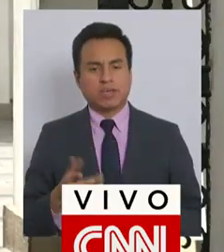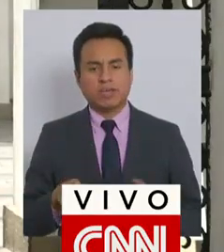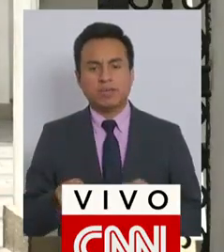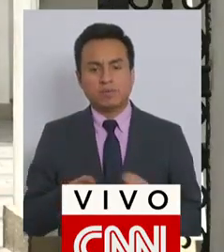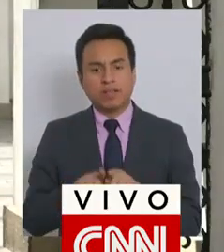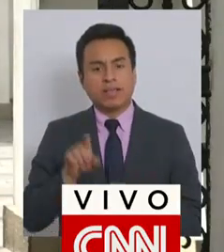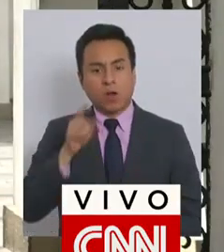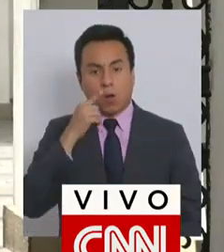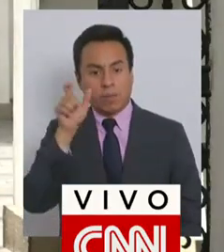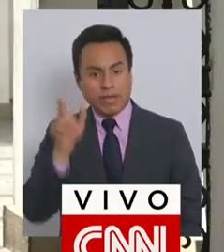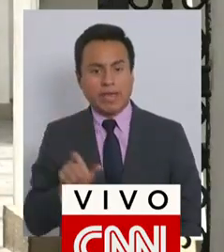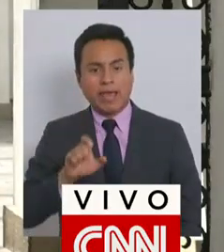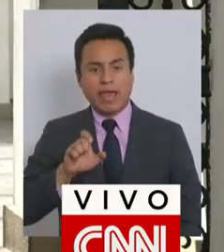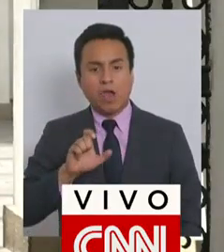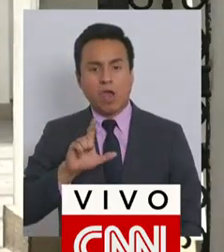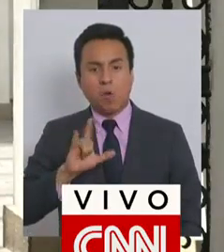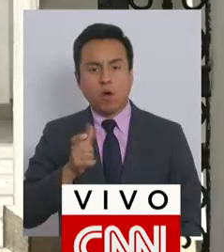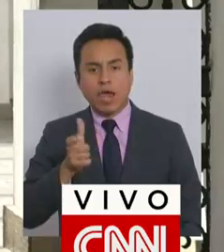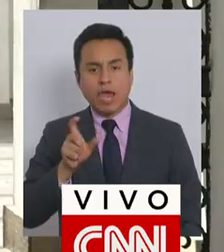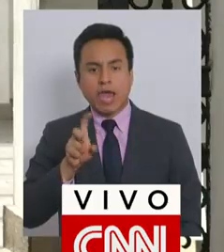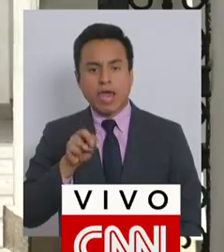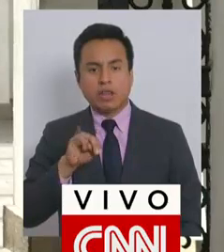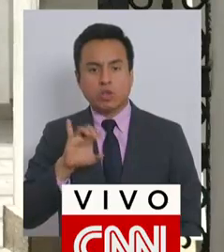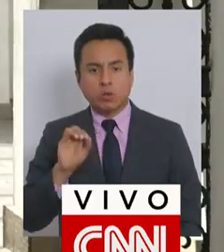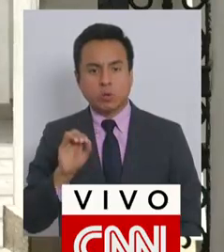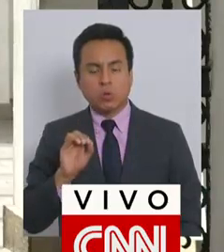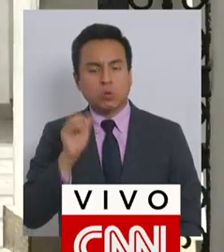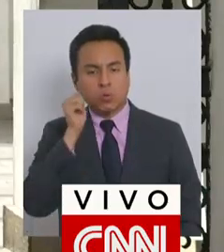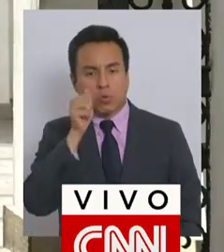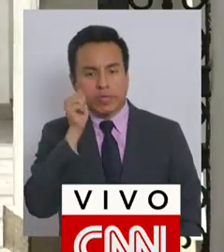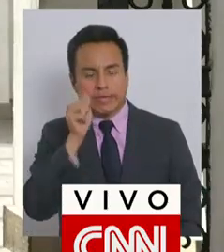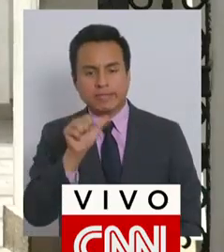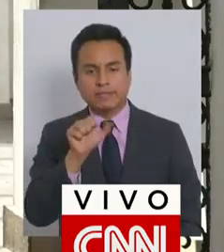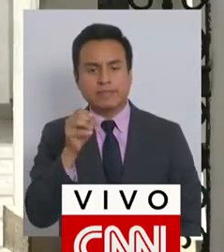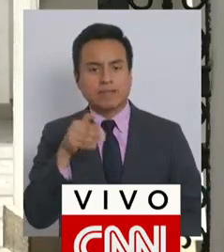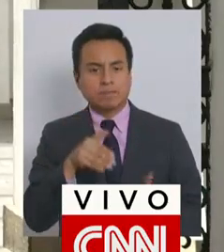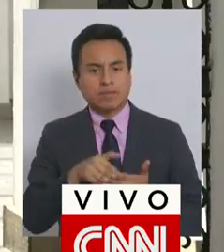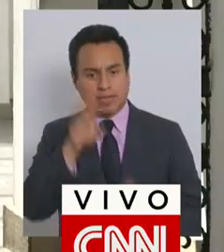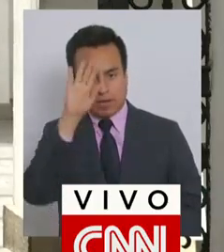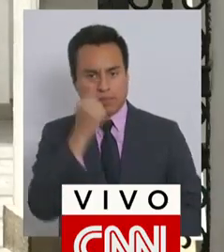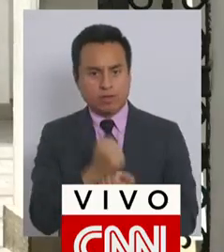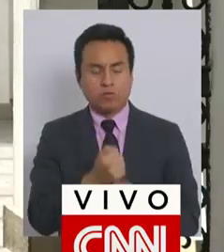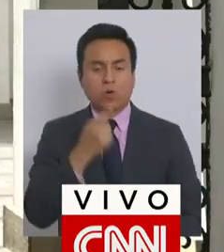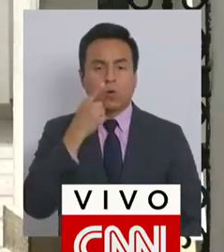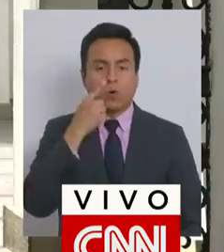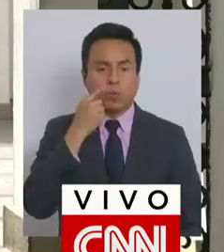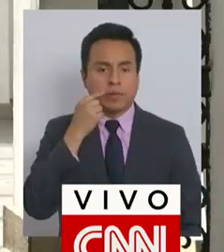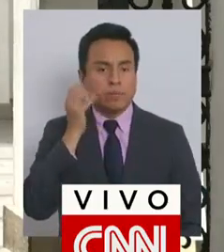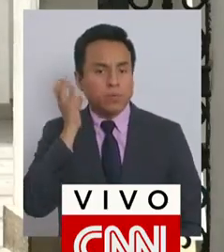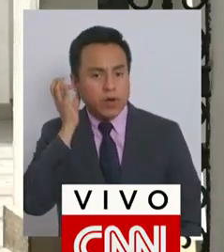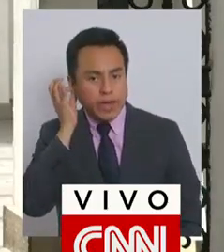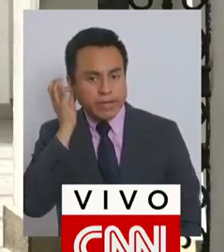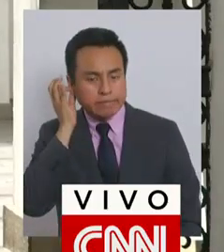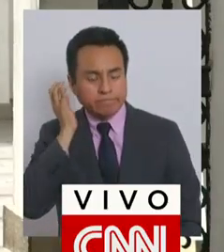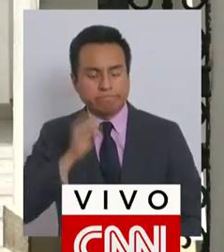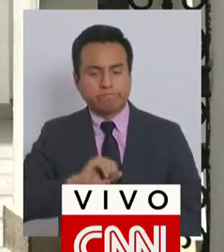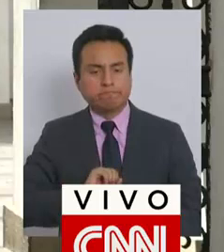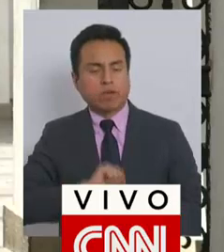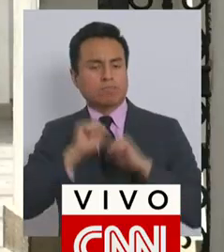Eugenio, todos los días 60.000 carabineros, hombres y mujeres, se